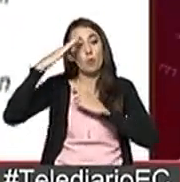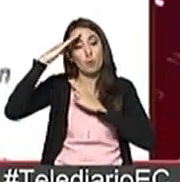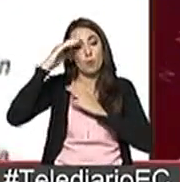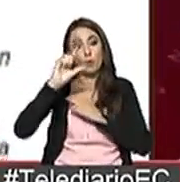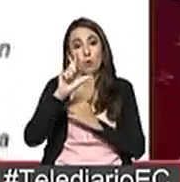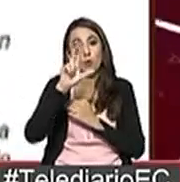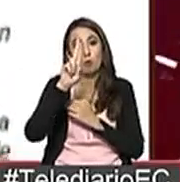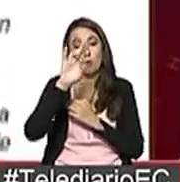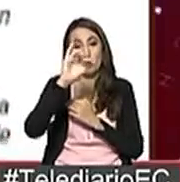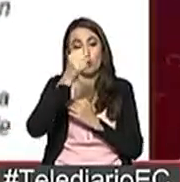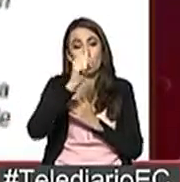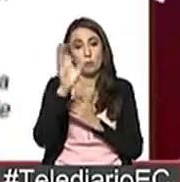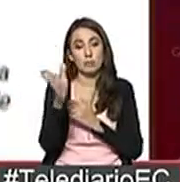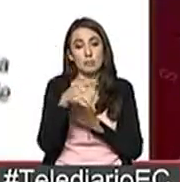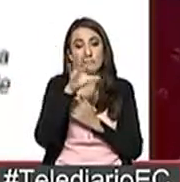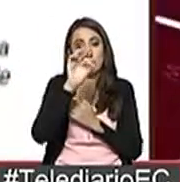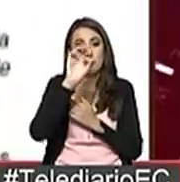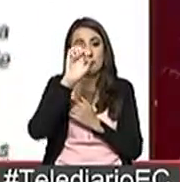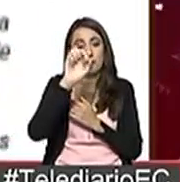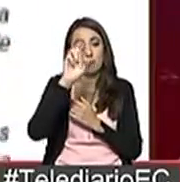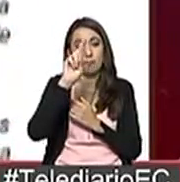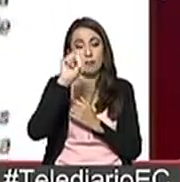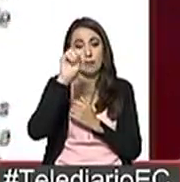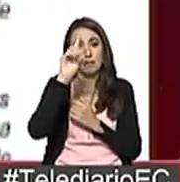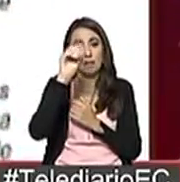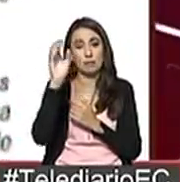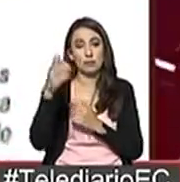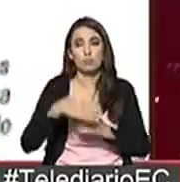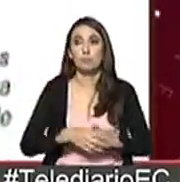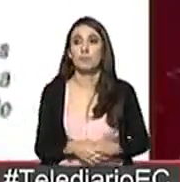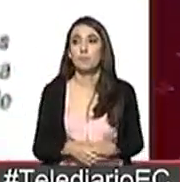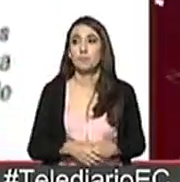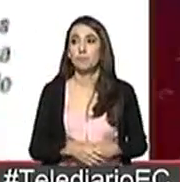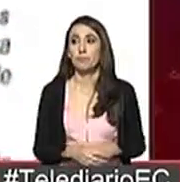Fernando Navarro, actual comandante de las Fuerzas Militares.